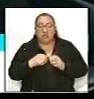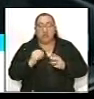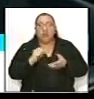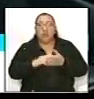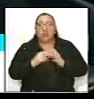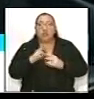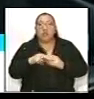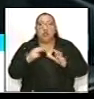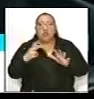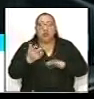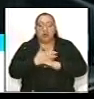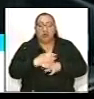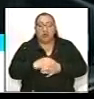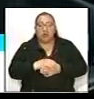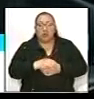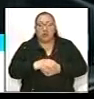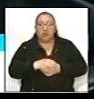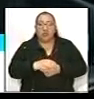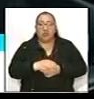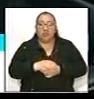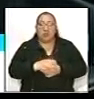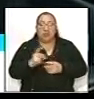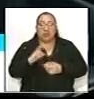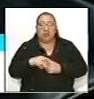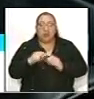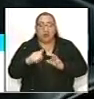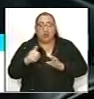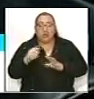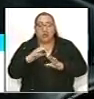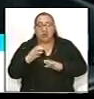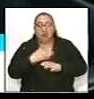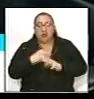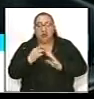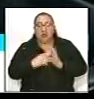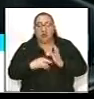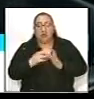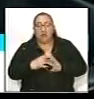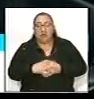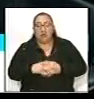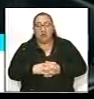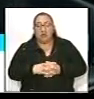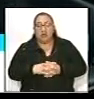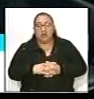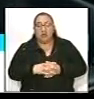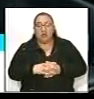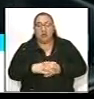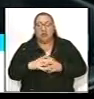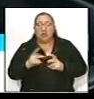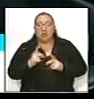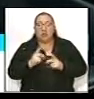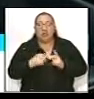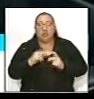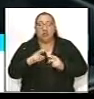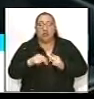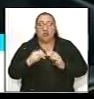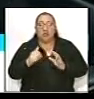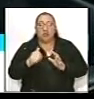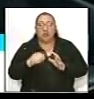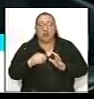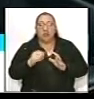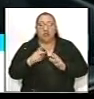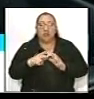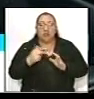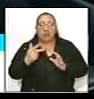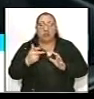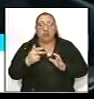2018, pero en el 2016 habían unas reglas de juego. En el 2018 o en el 2019 habían